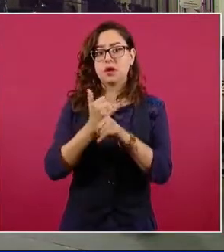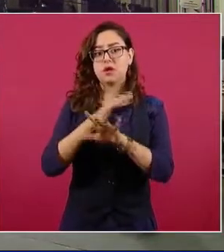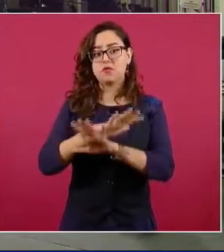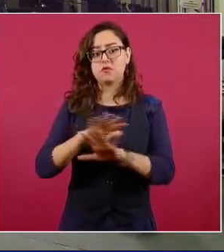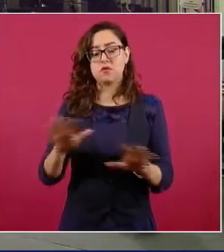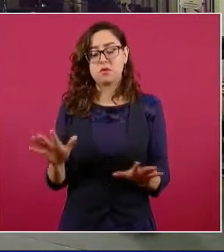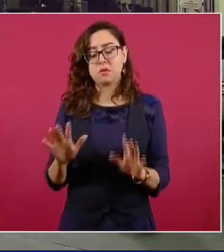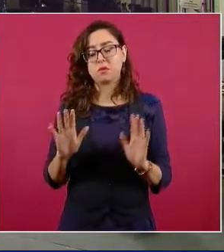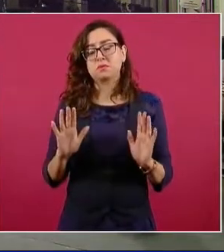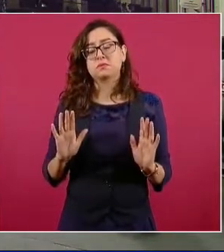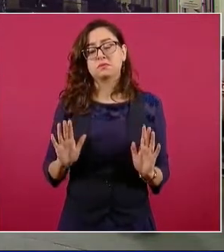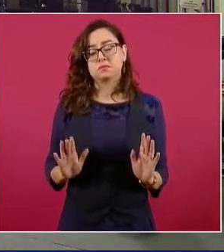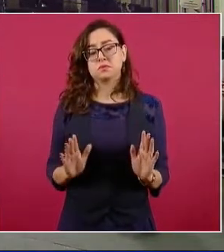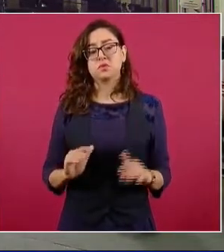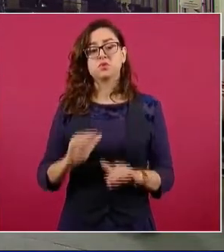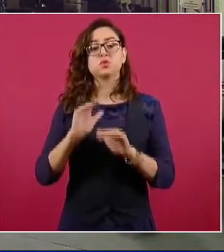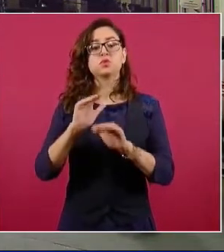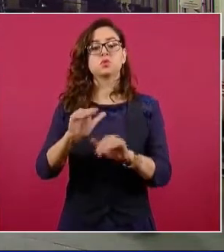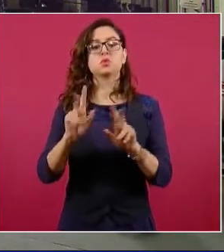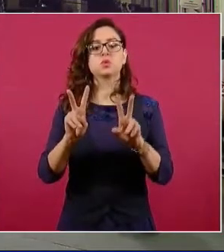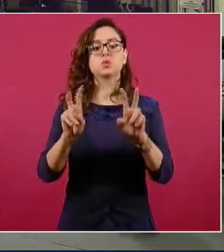caso de